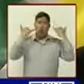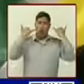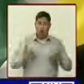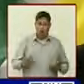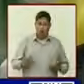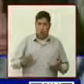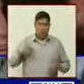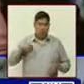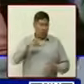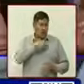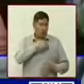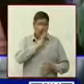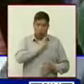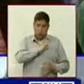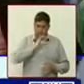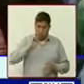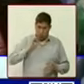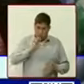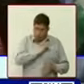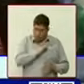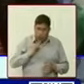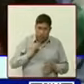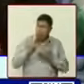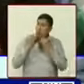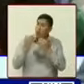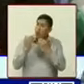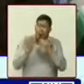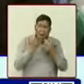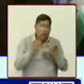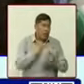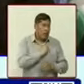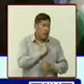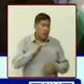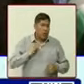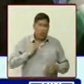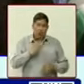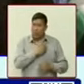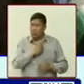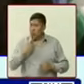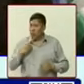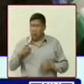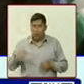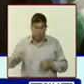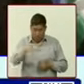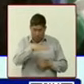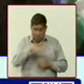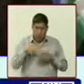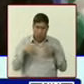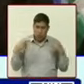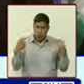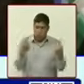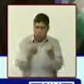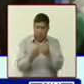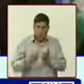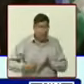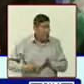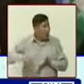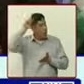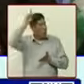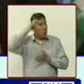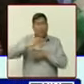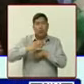hoy, gracias a los colegas senadores, senadoras, diputados y diputadas, hemos aprobado